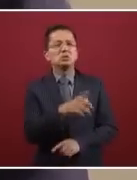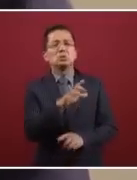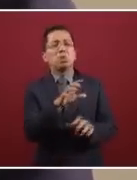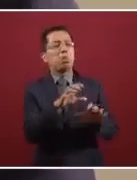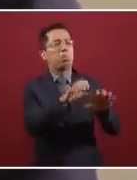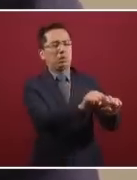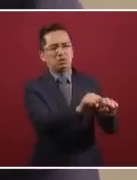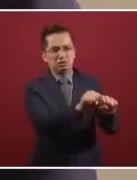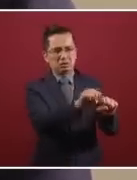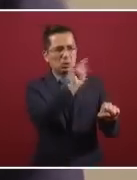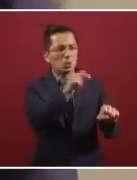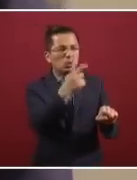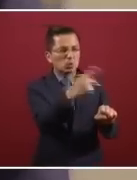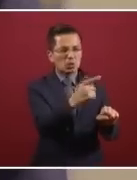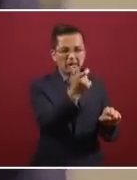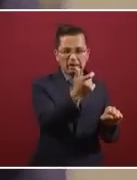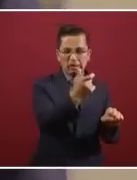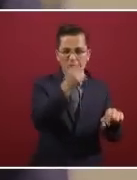tantos dólares